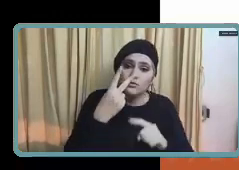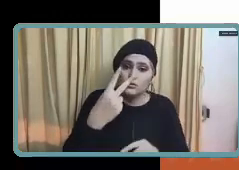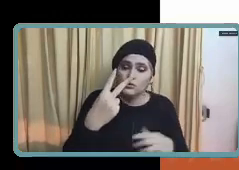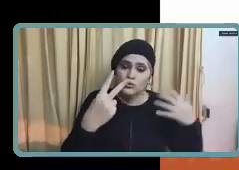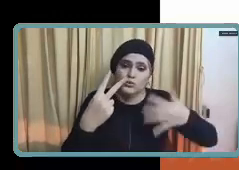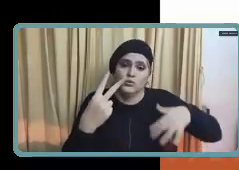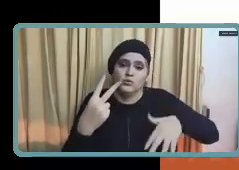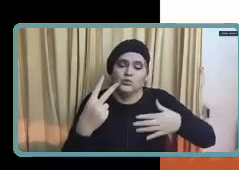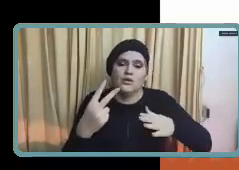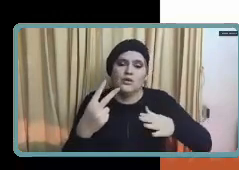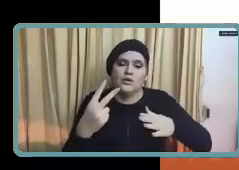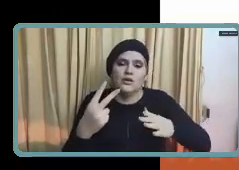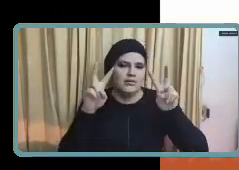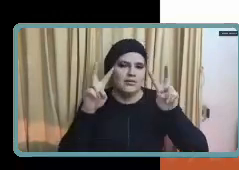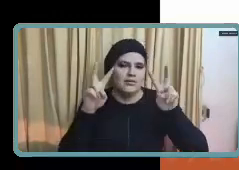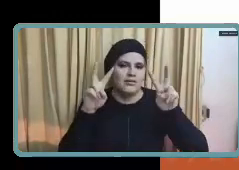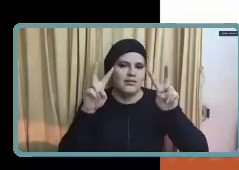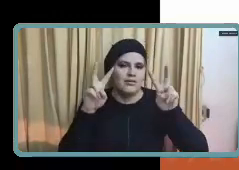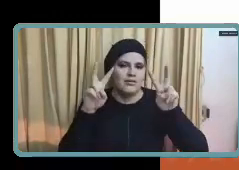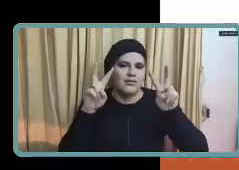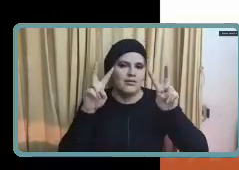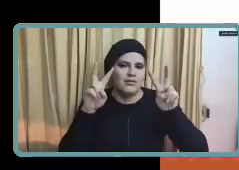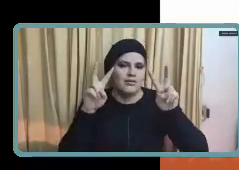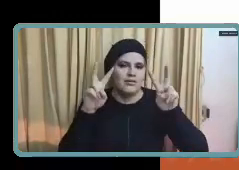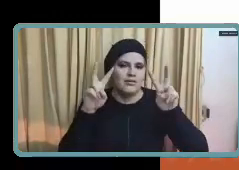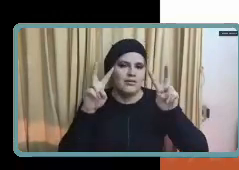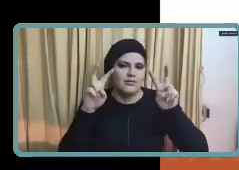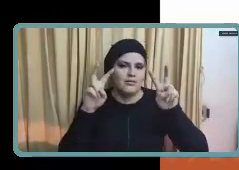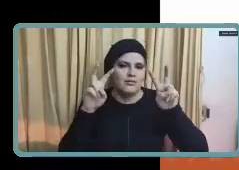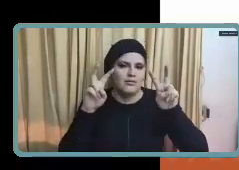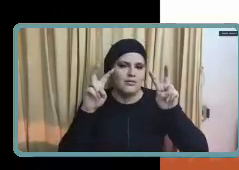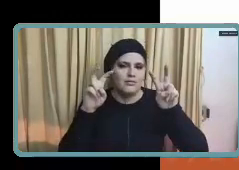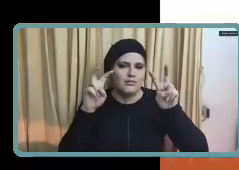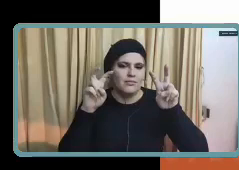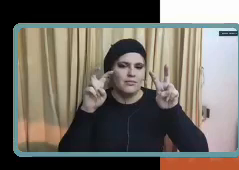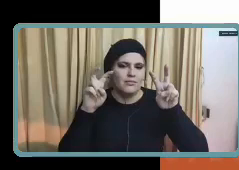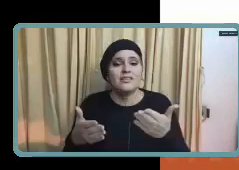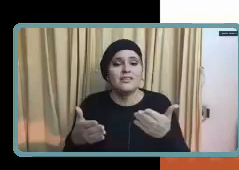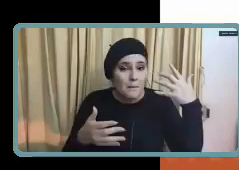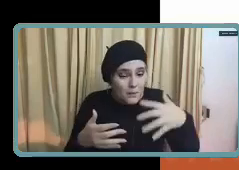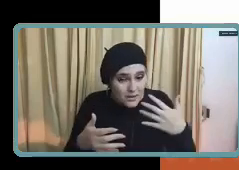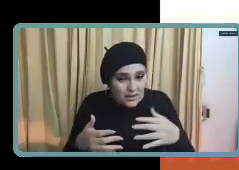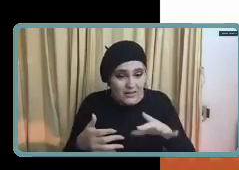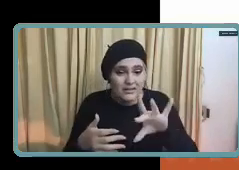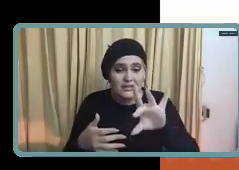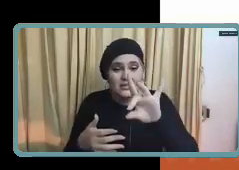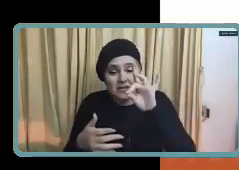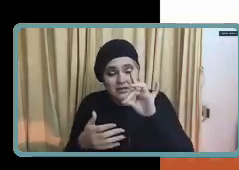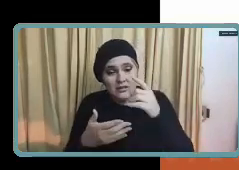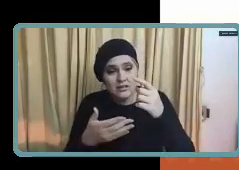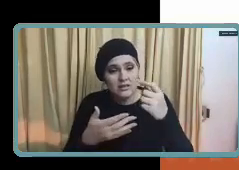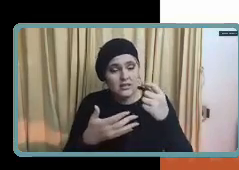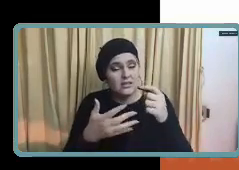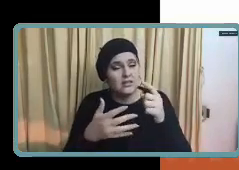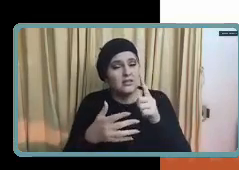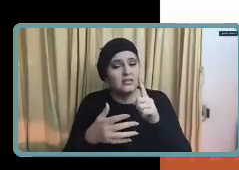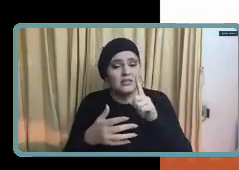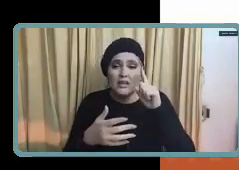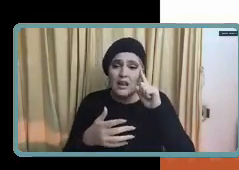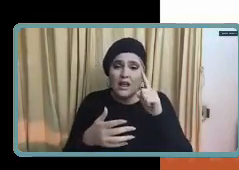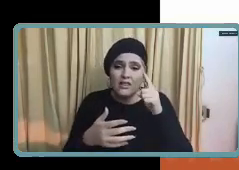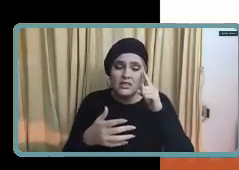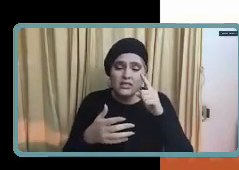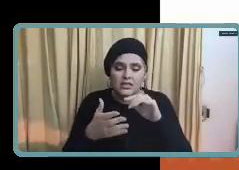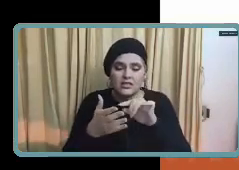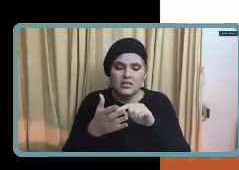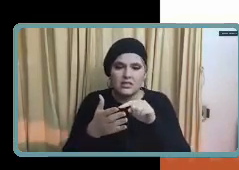otro importante para hablar de trastorno del espectro autista es que estos síntomas tienen que causar deterioro clínicamente